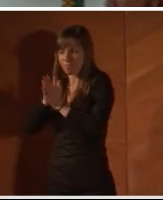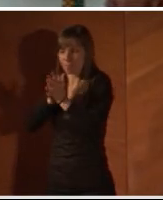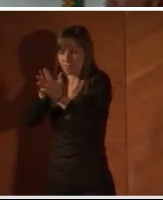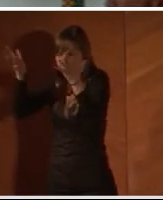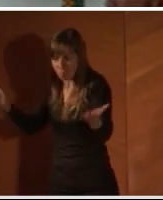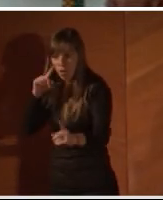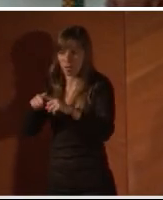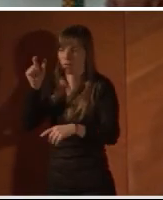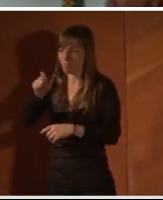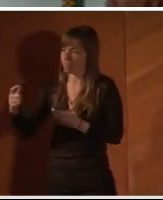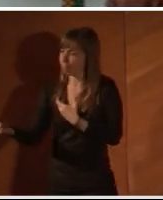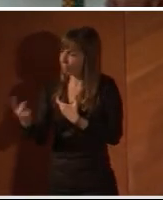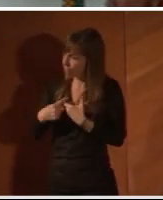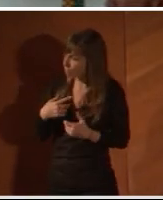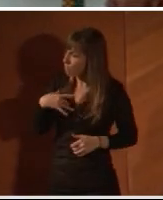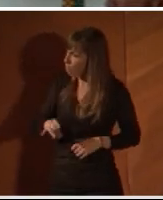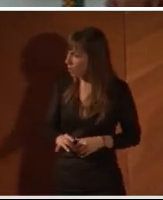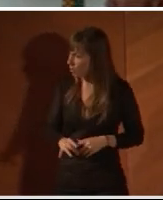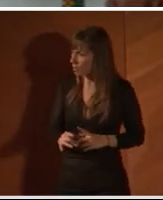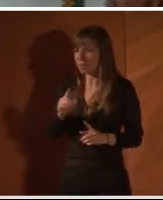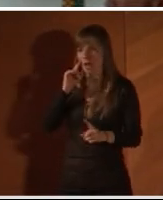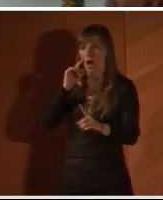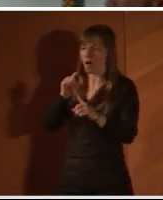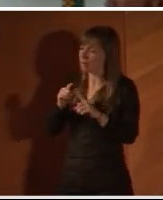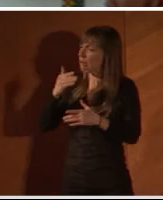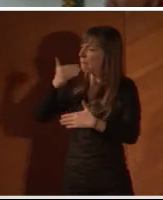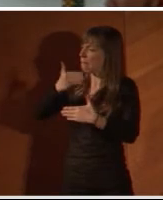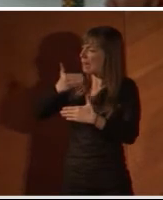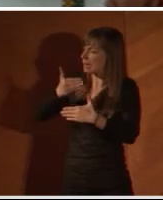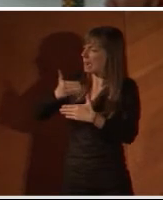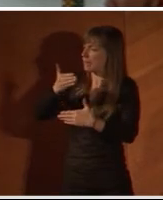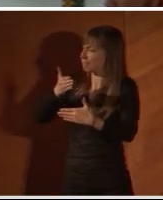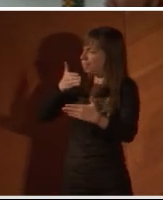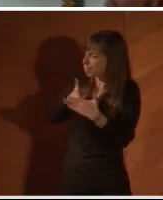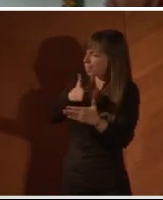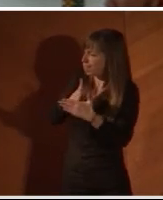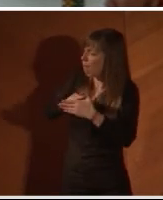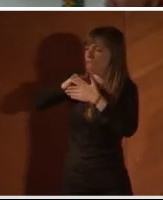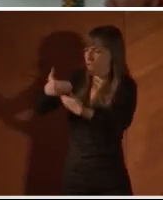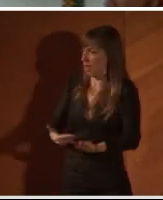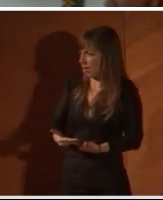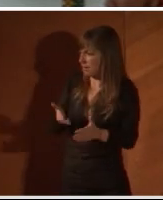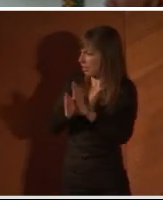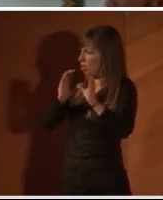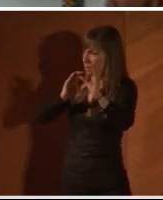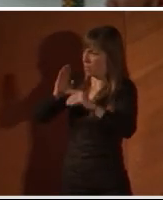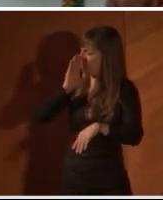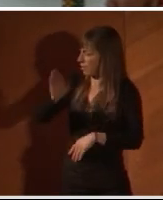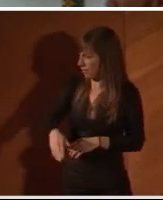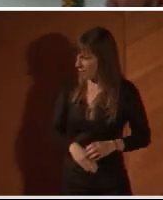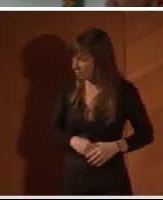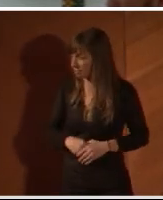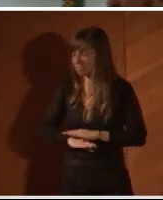participación ciudadana en nuestro municipio para poder superar todos juntos las barreras del tiempo y el espacio en la comunicación directa con los ciudadanos y las